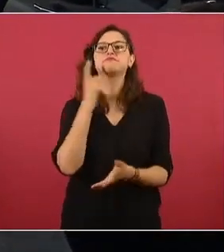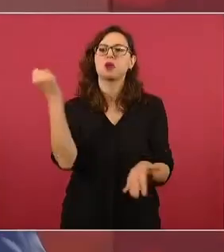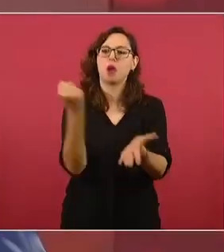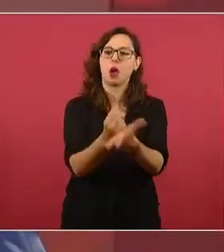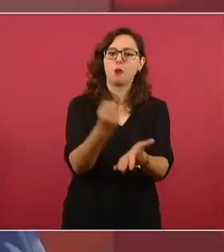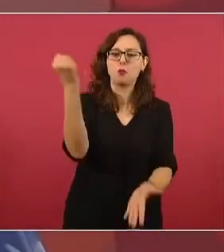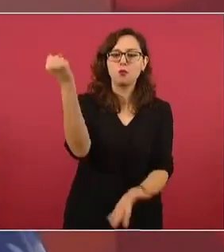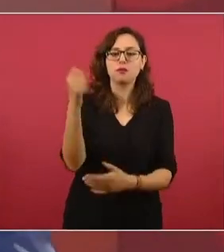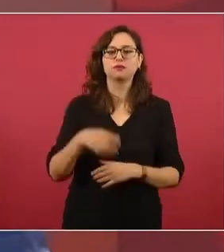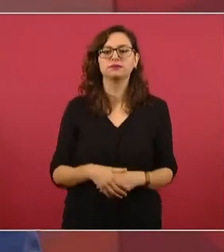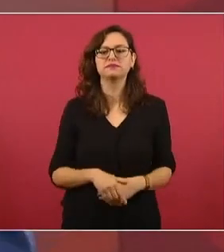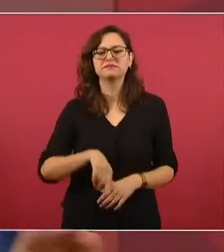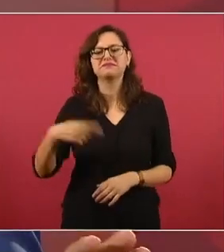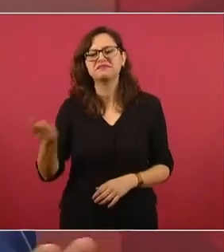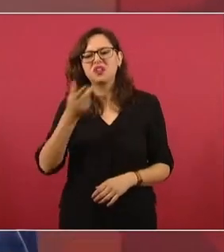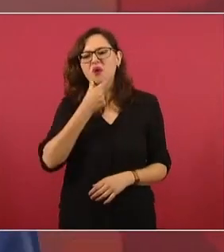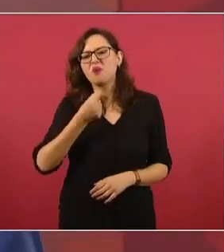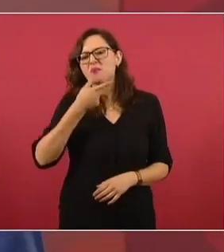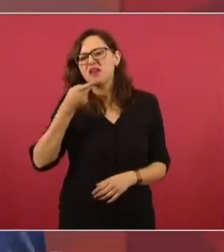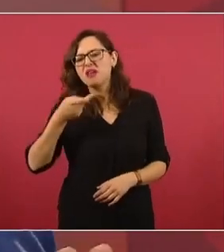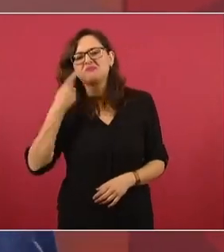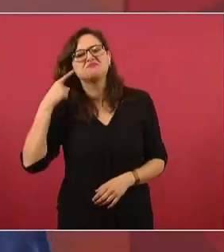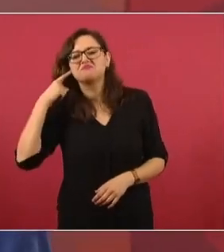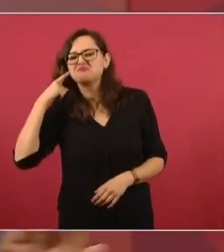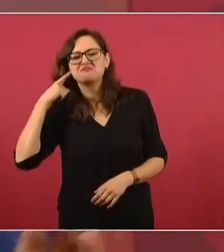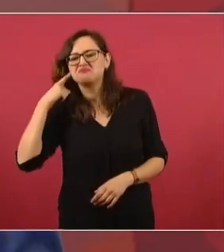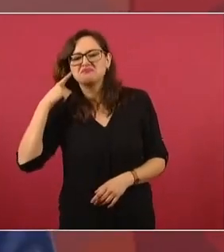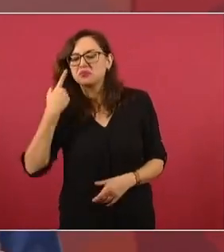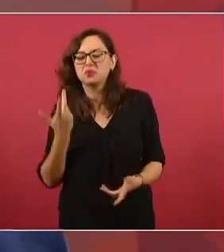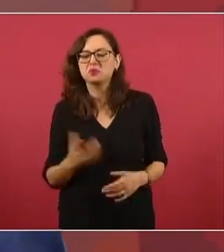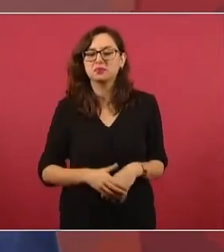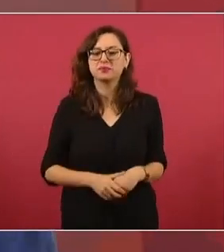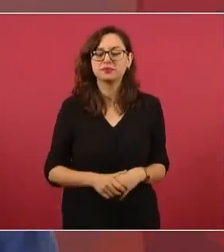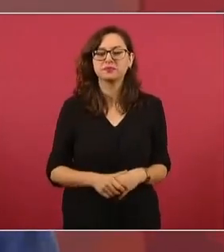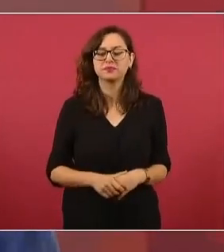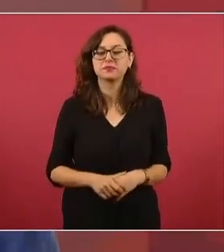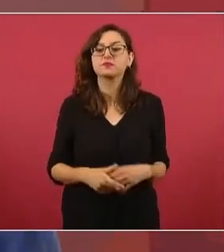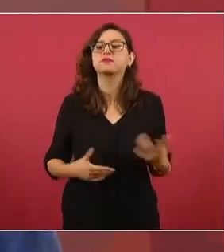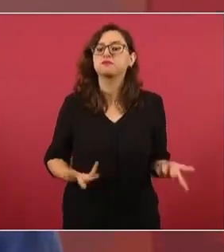sí, cualquier persona puede ser juzgado,